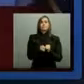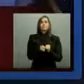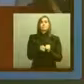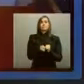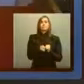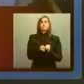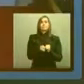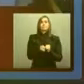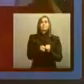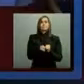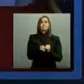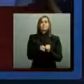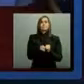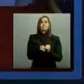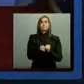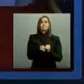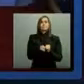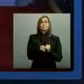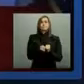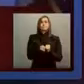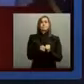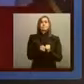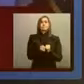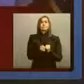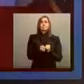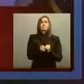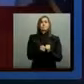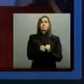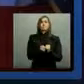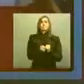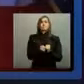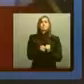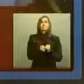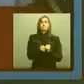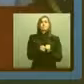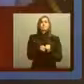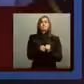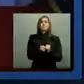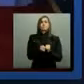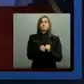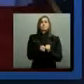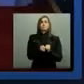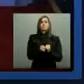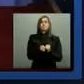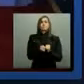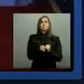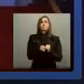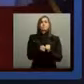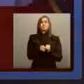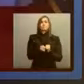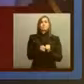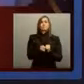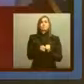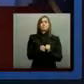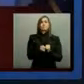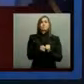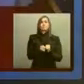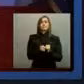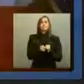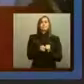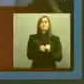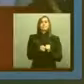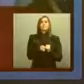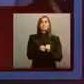esa mayoría de productos que hoy tienen precios elevados y es una